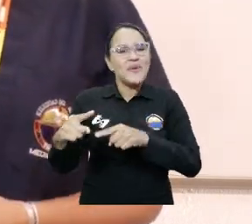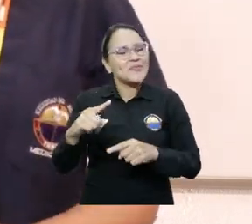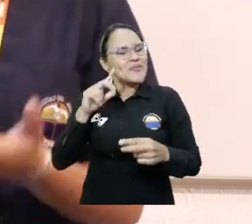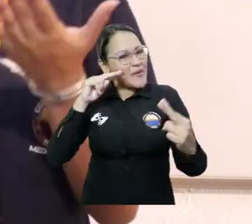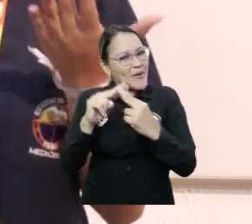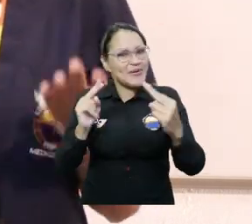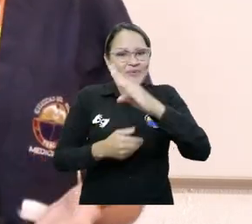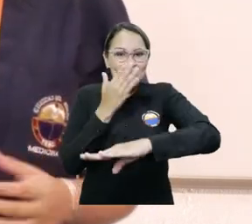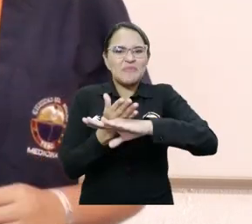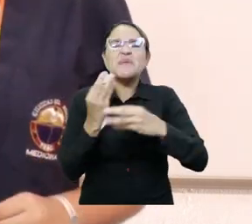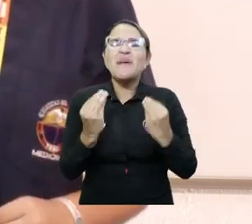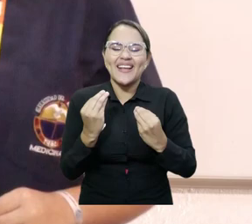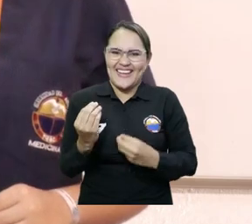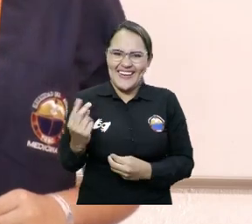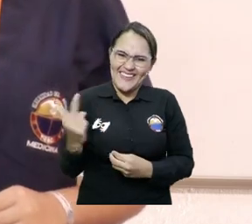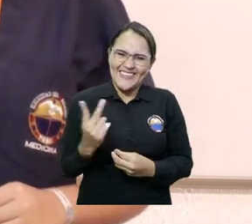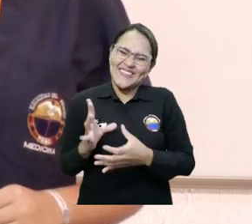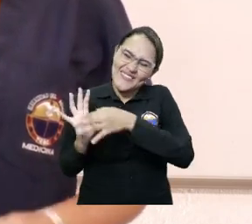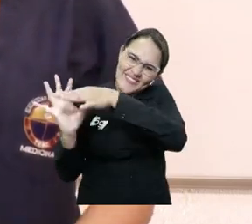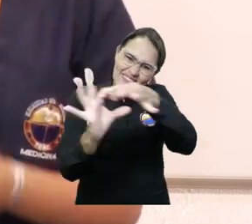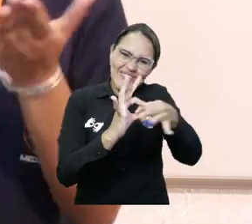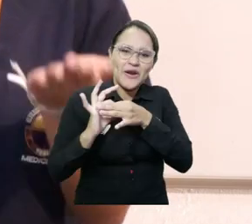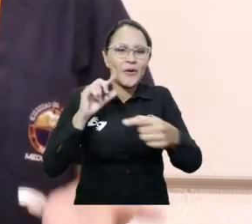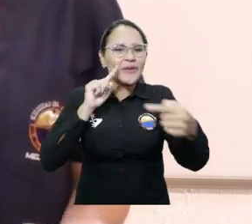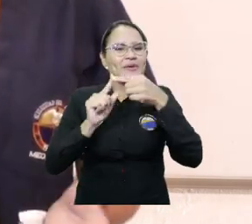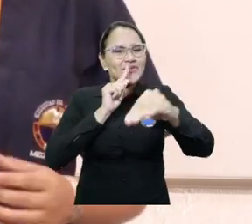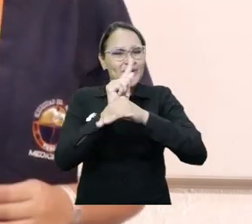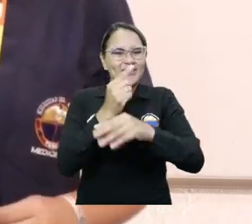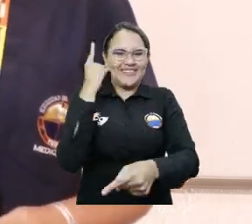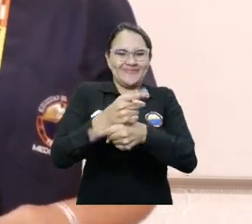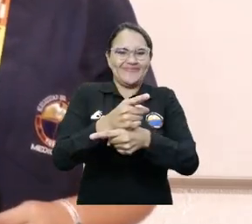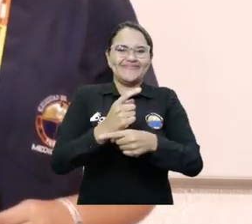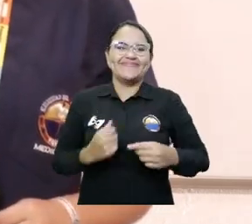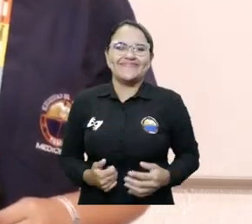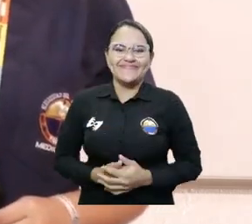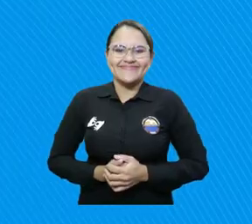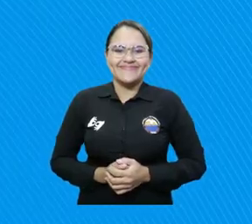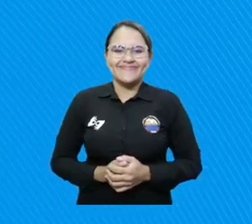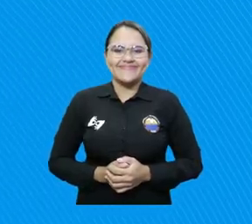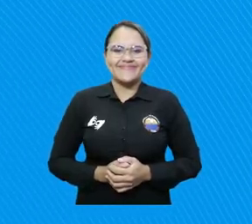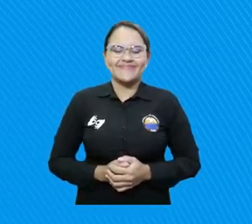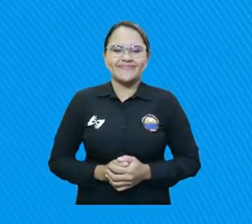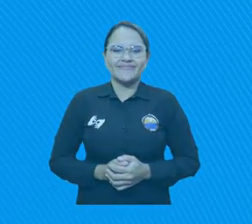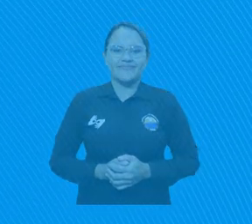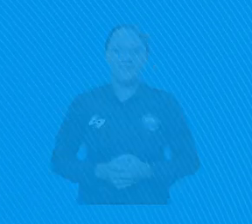nuestras propuestas para que juntos podamos construir la facultad de nuestros sueños.